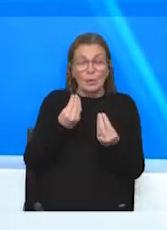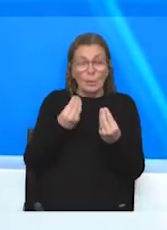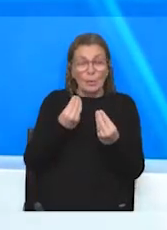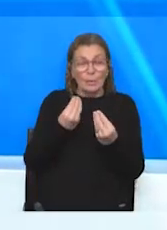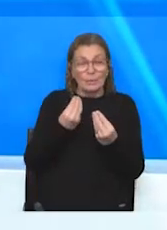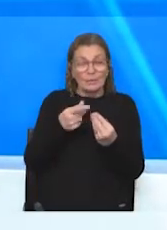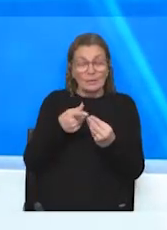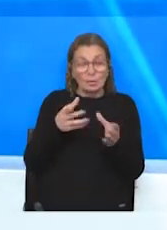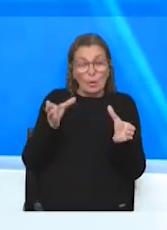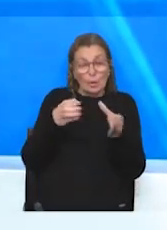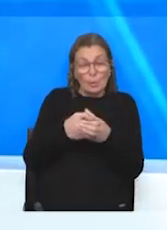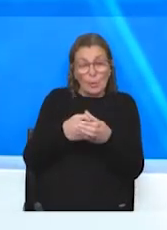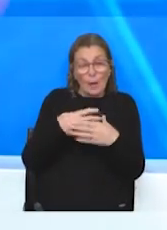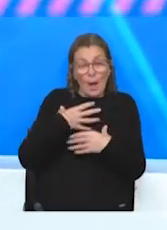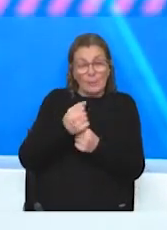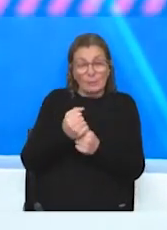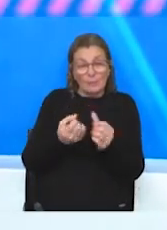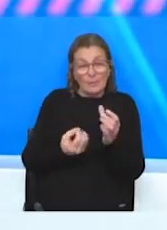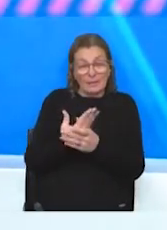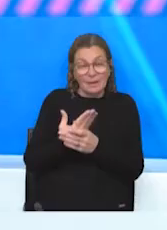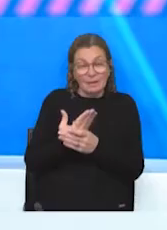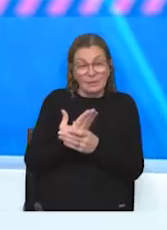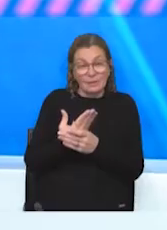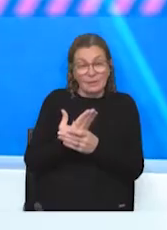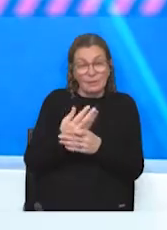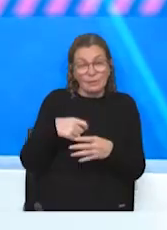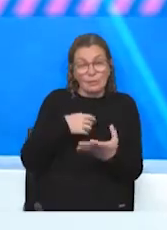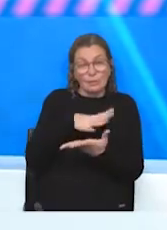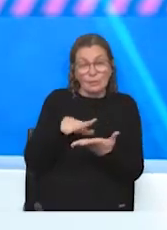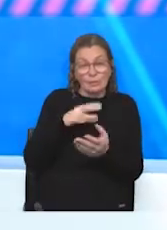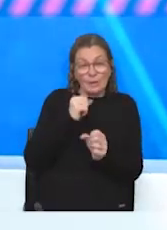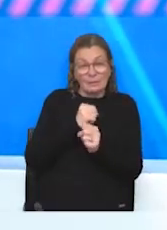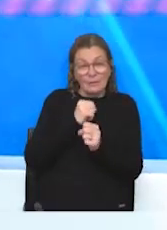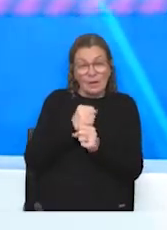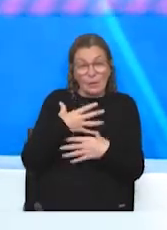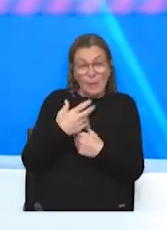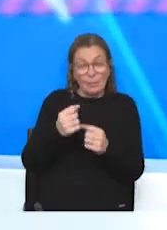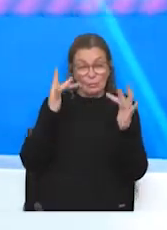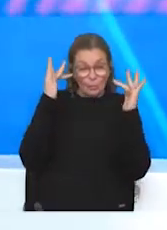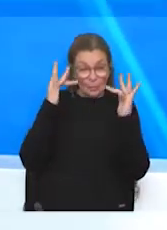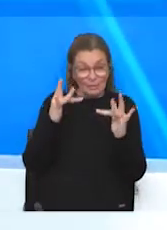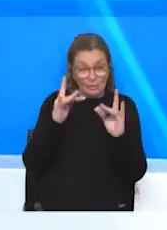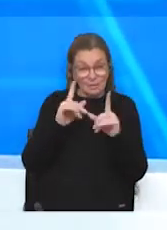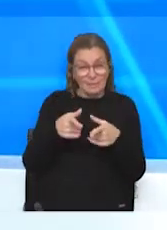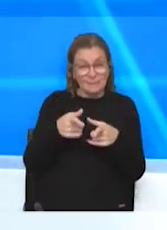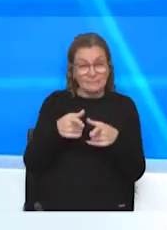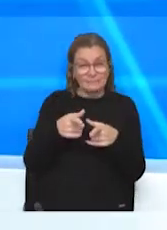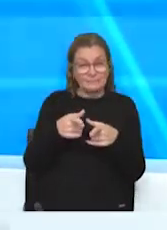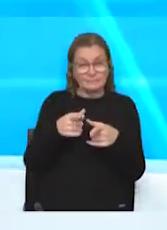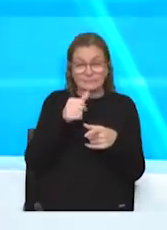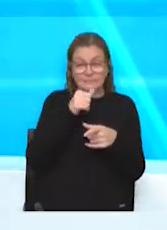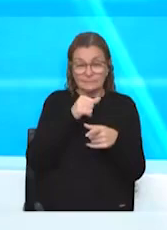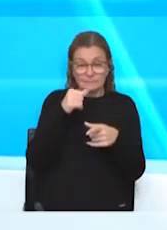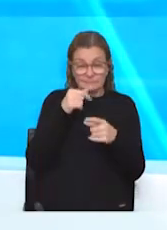de de estos colectivos solidarios han surgido emprendimientos de tipo social de trabajo de apoyo educativo de de solución